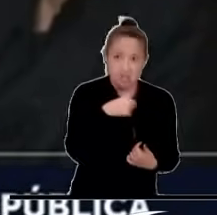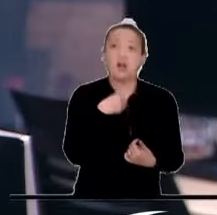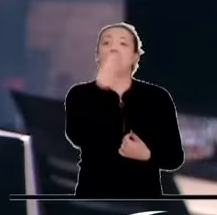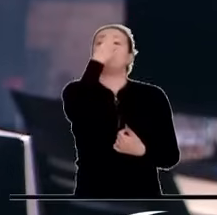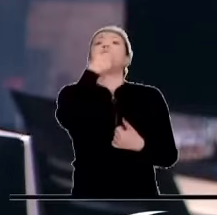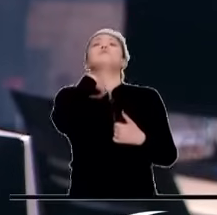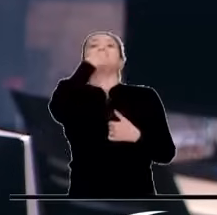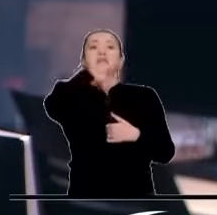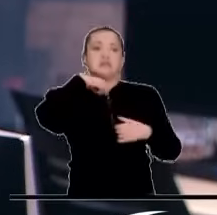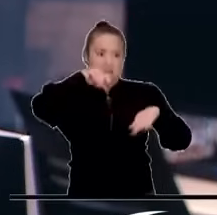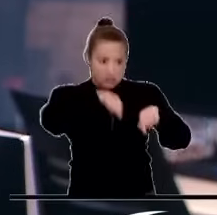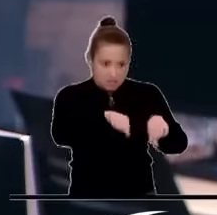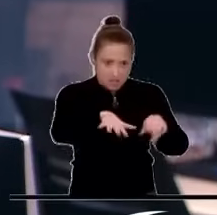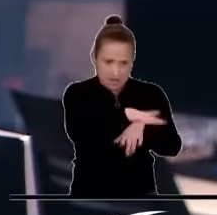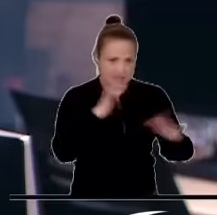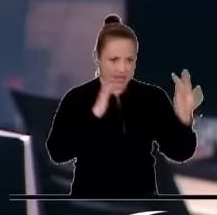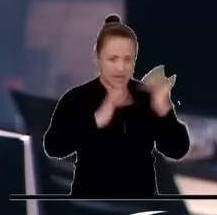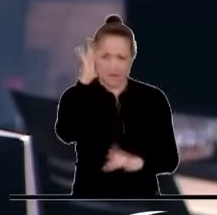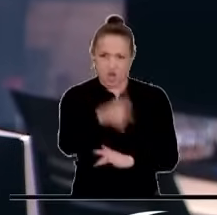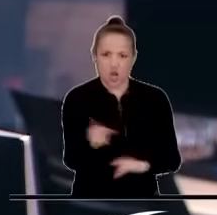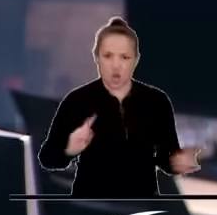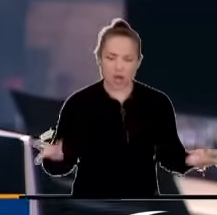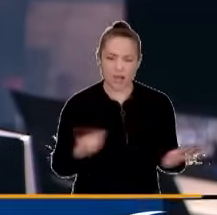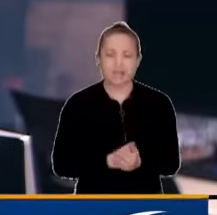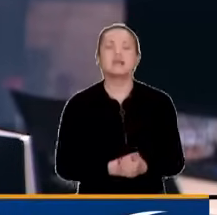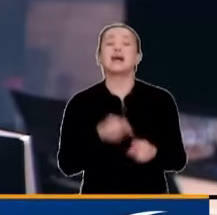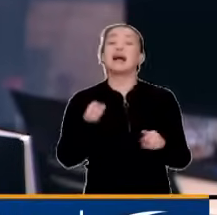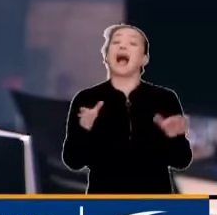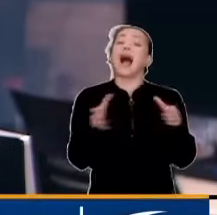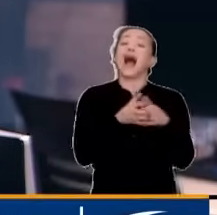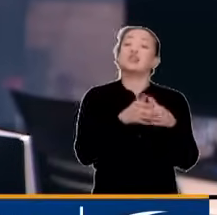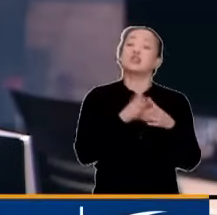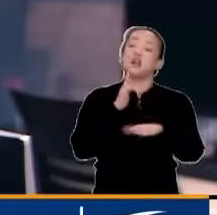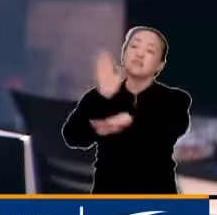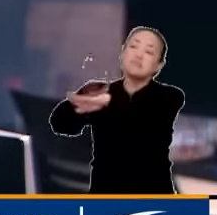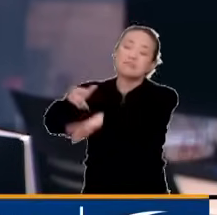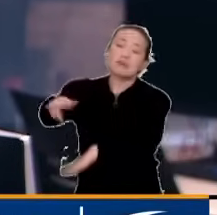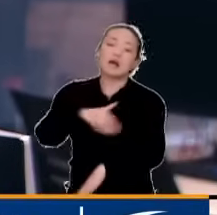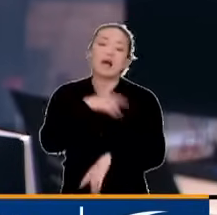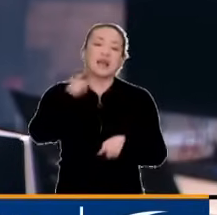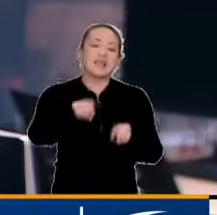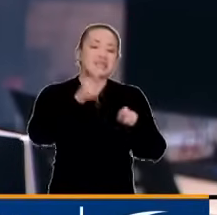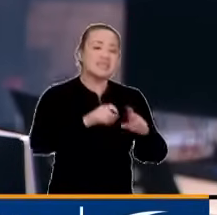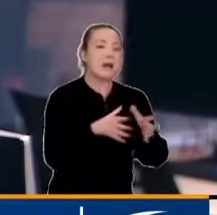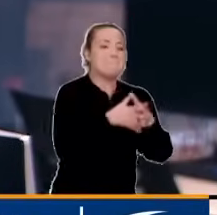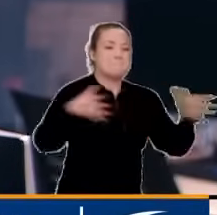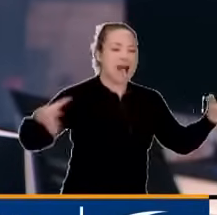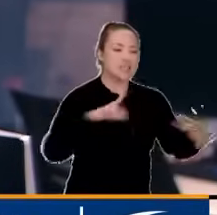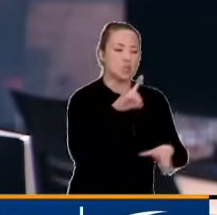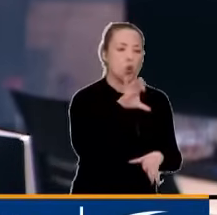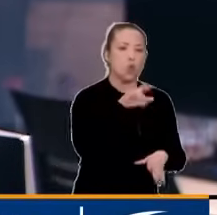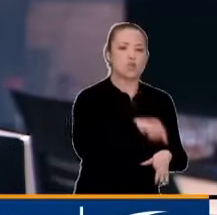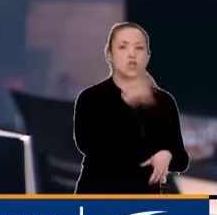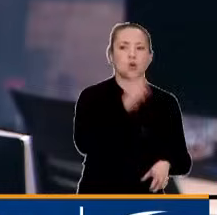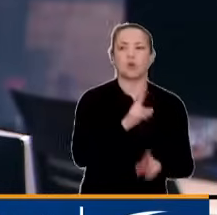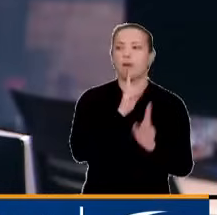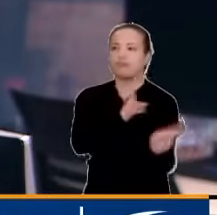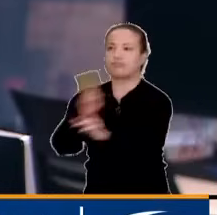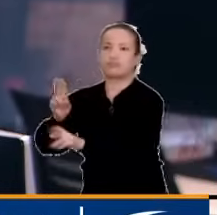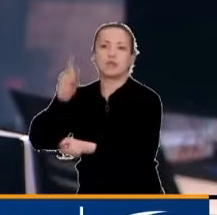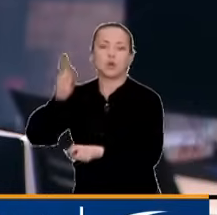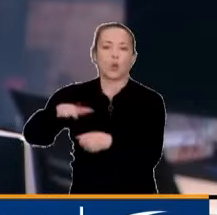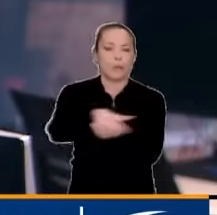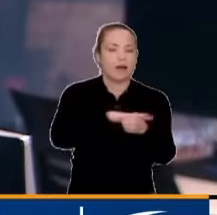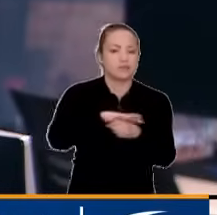entubar. Estas asociaciones además están advirtiendo que la expansión de las unidades de cuidados intensivos fue una respuesta necesaria ante